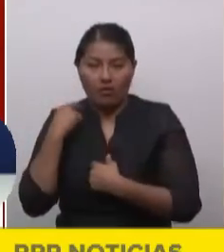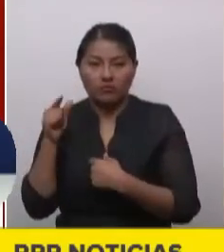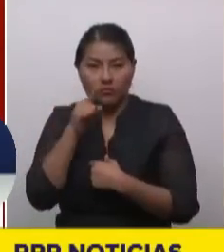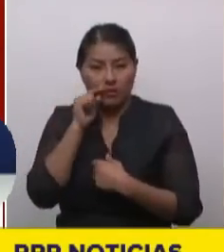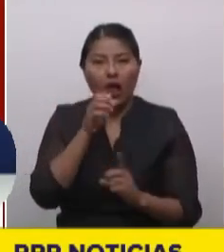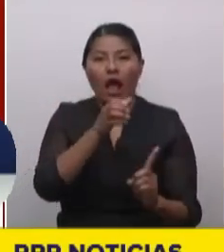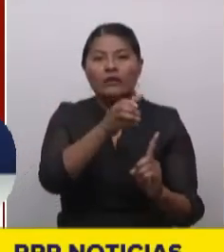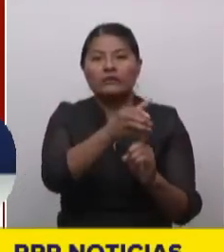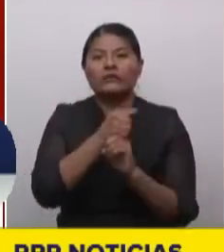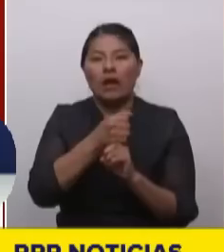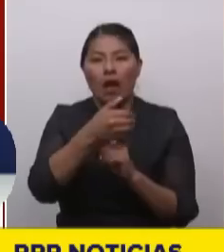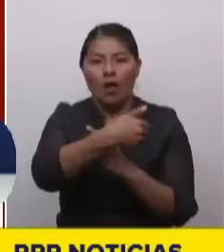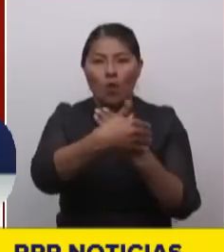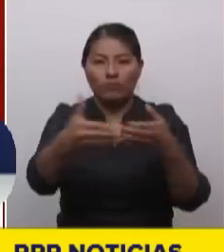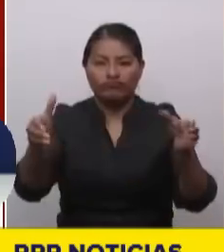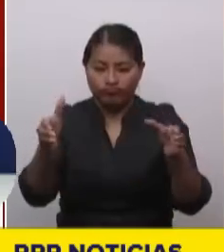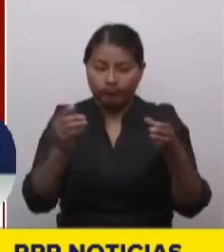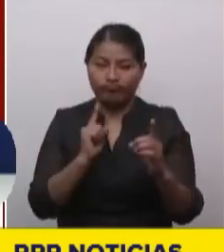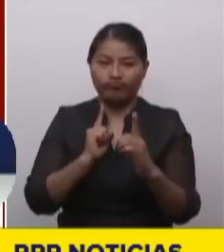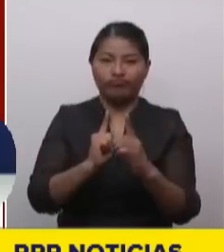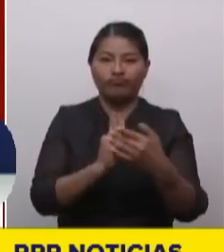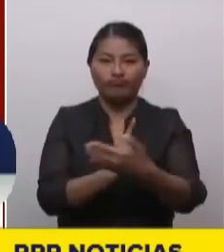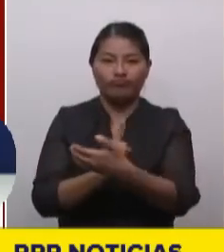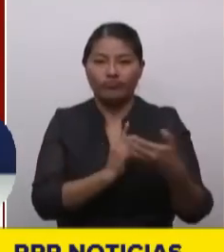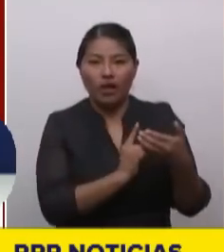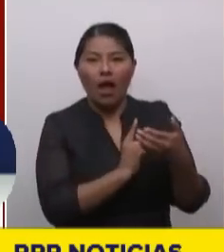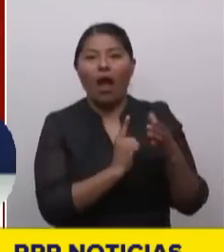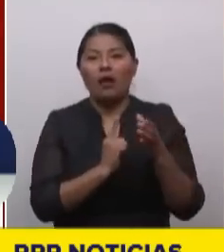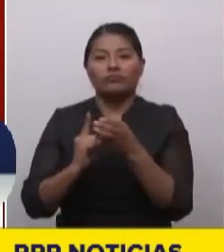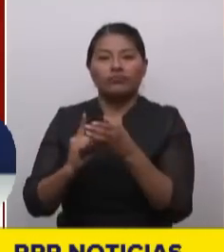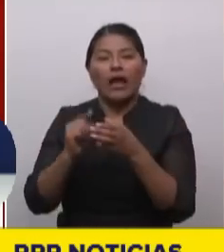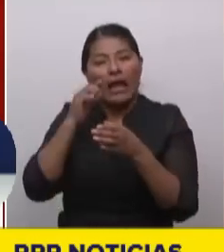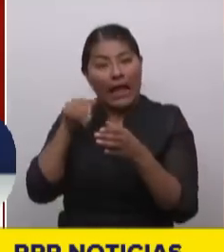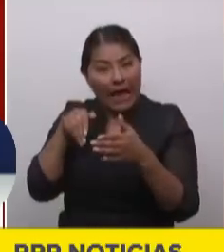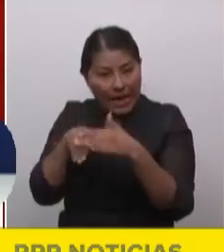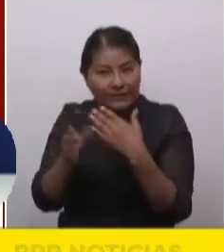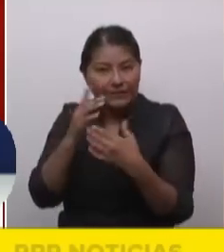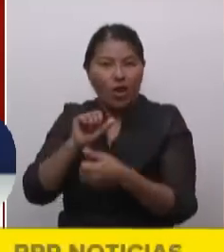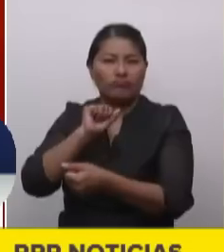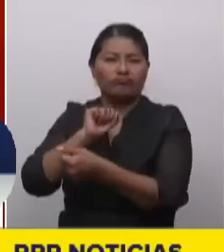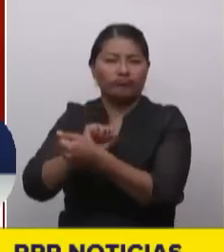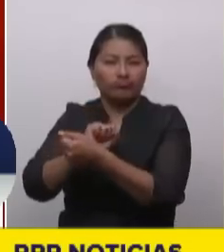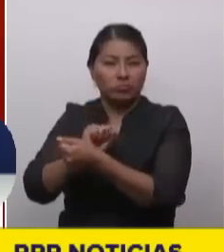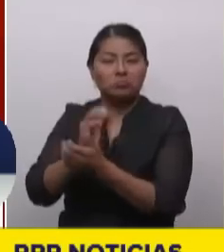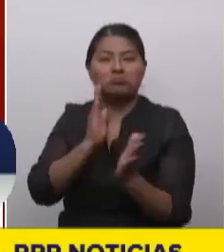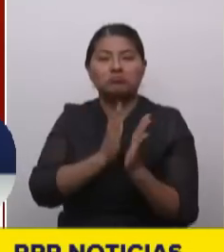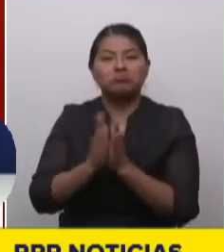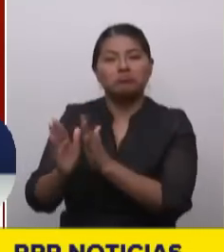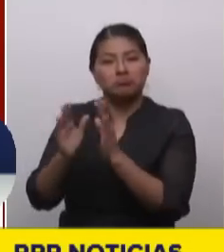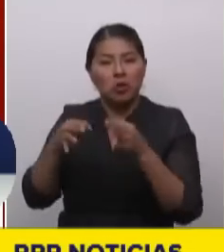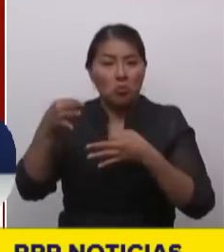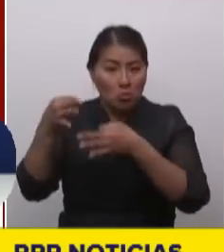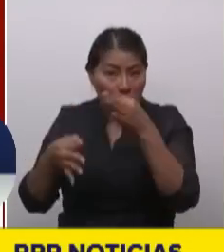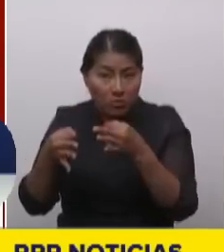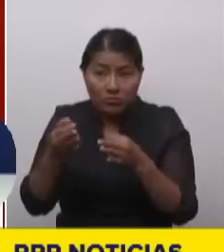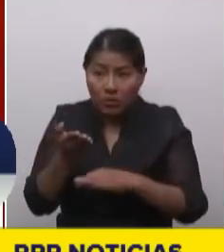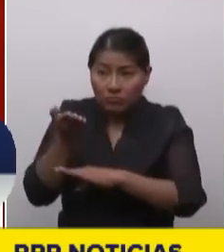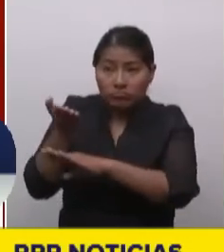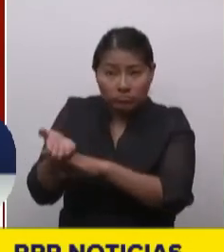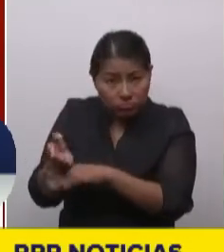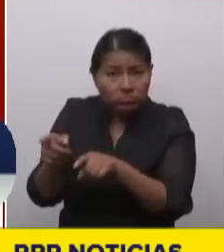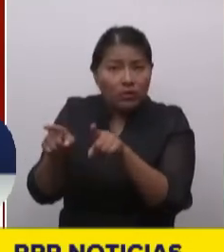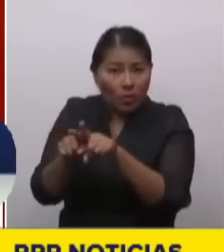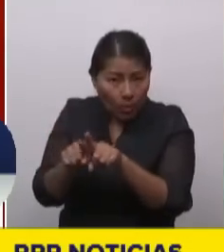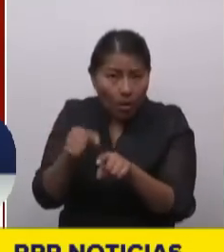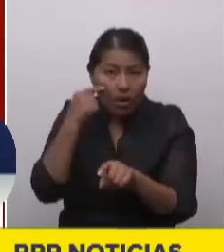choro, se le cerca al choro. Y luego se le procesa. Se le procesa con lo que hemos escuchado en el Poder Judicial, ¿no? Una, yo le